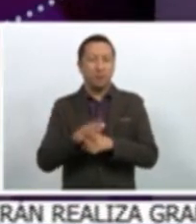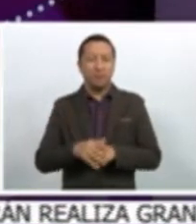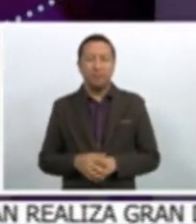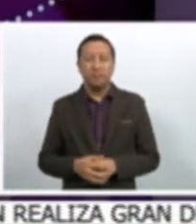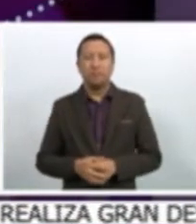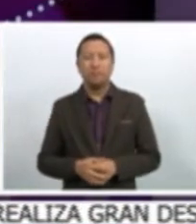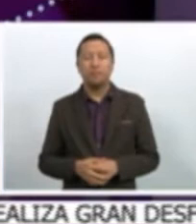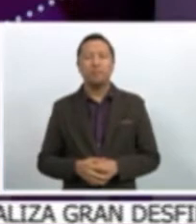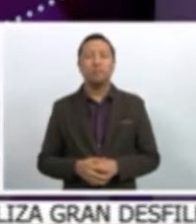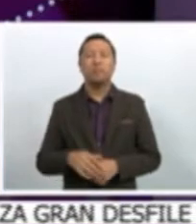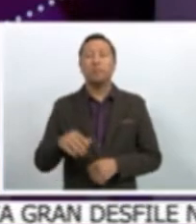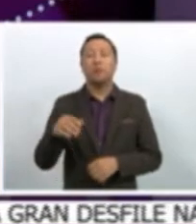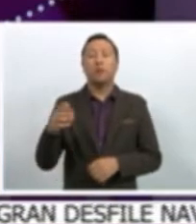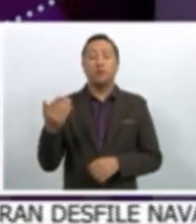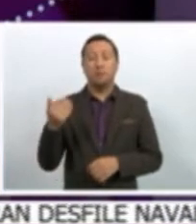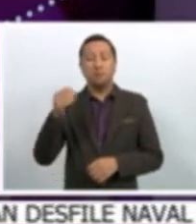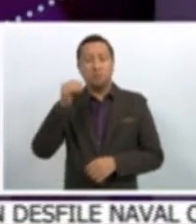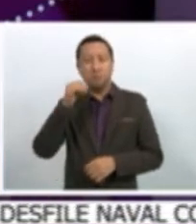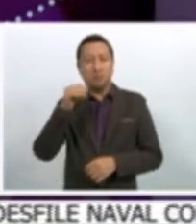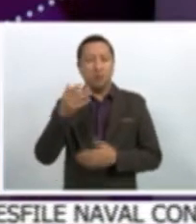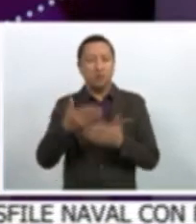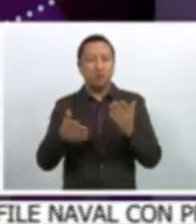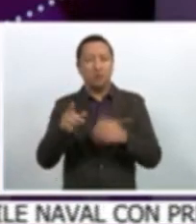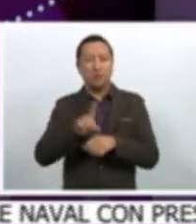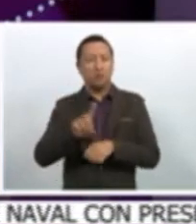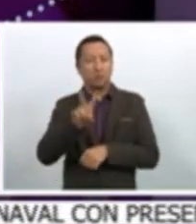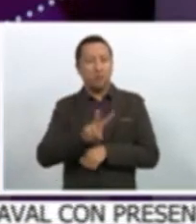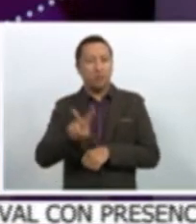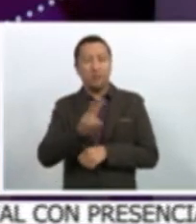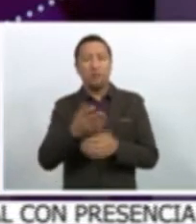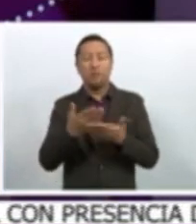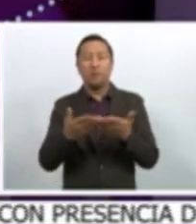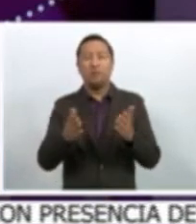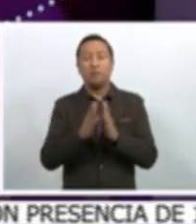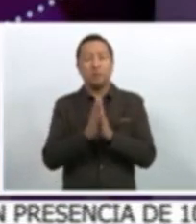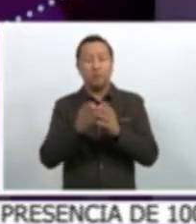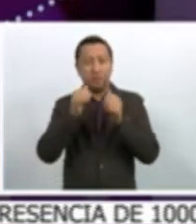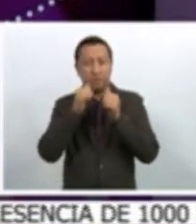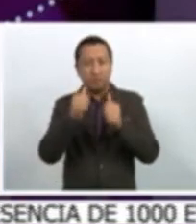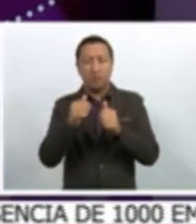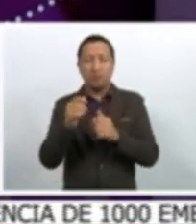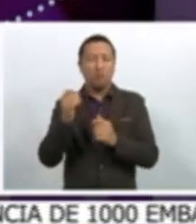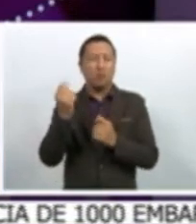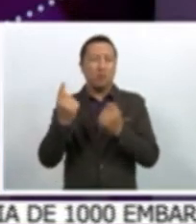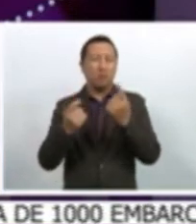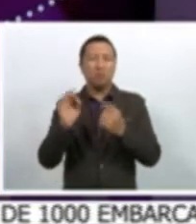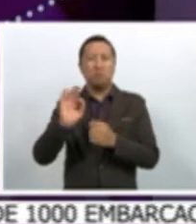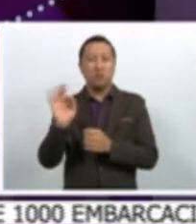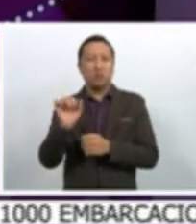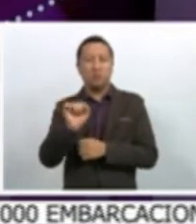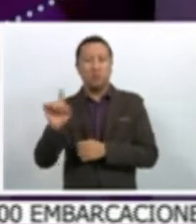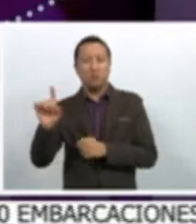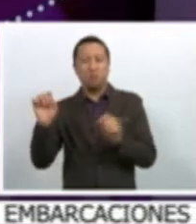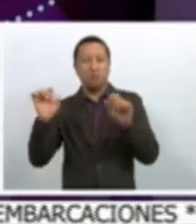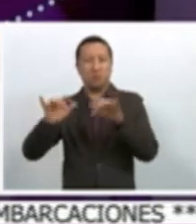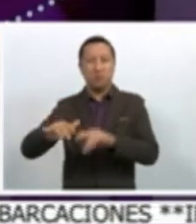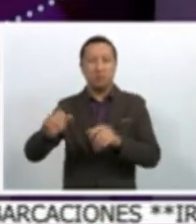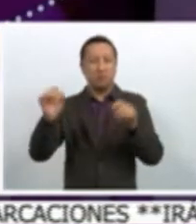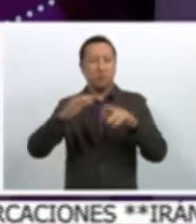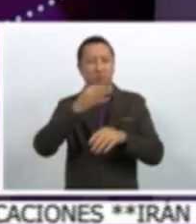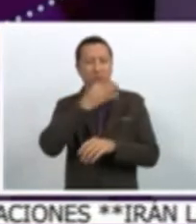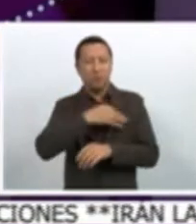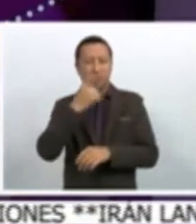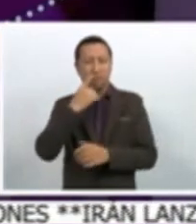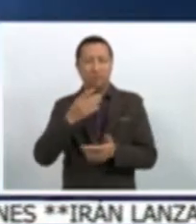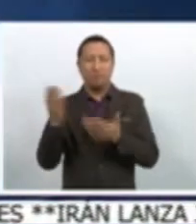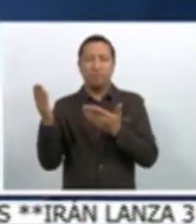casos acumulados de COVID-19. Es viernes, no relajen las medidas sanitarias en las reuniones a las que asista. A continuación, escuchemos este